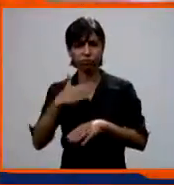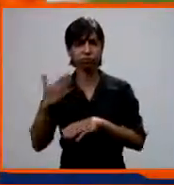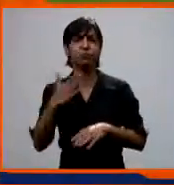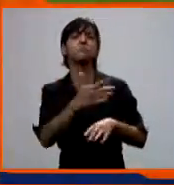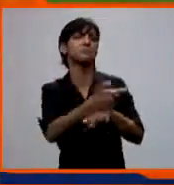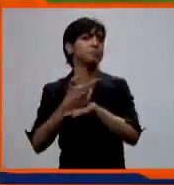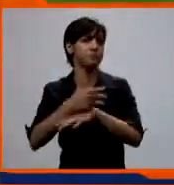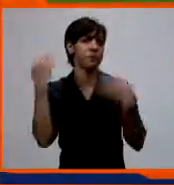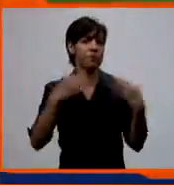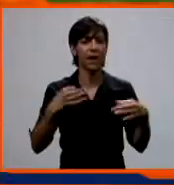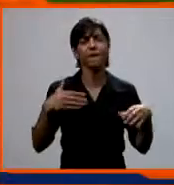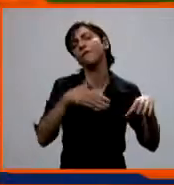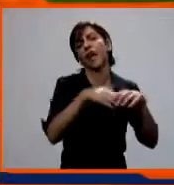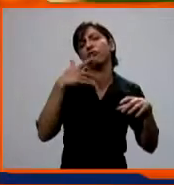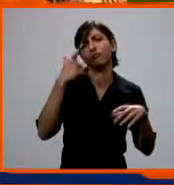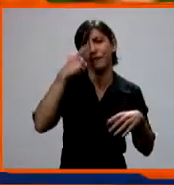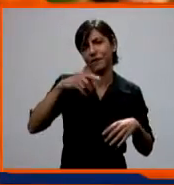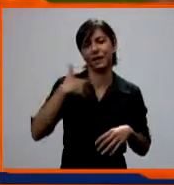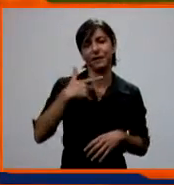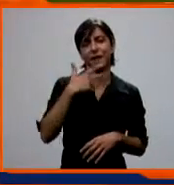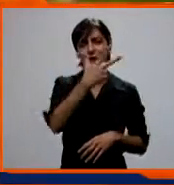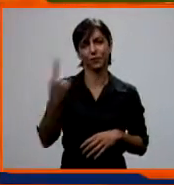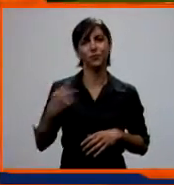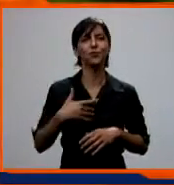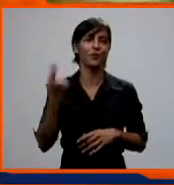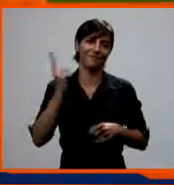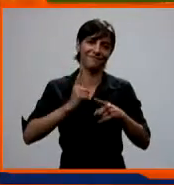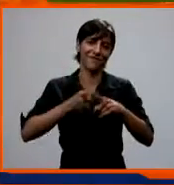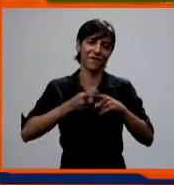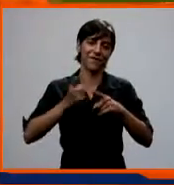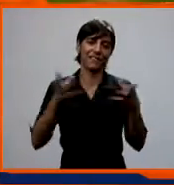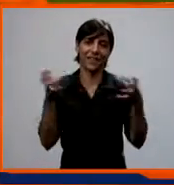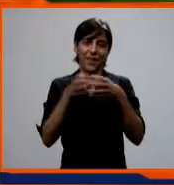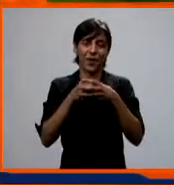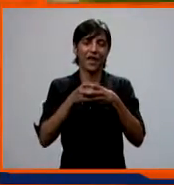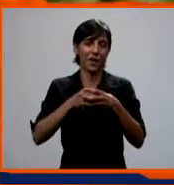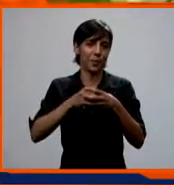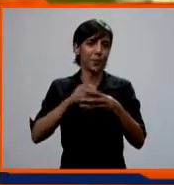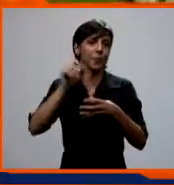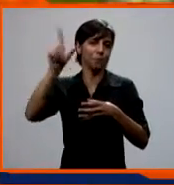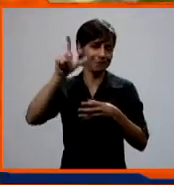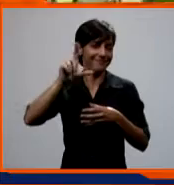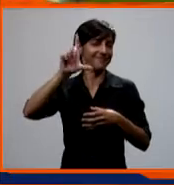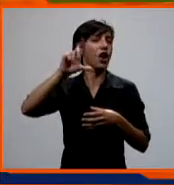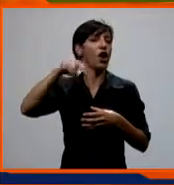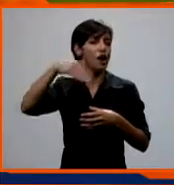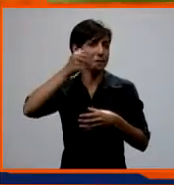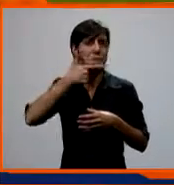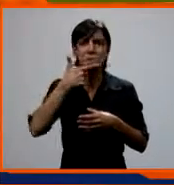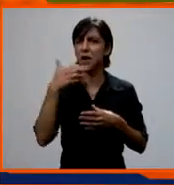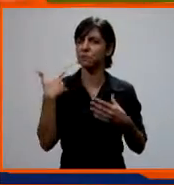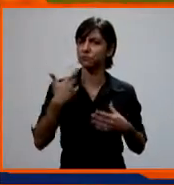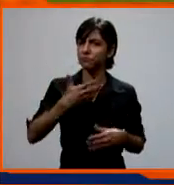a Peranich. Partido 3-1. El festejo para el equipo de Lomas de Zamora, uno de los tantos equipos de nuestro